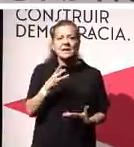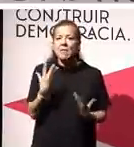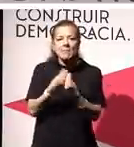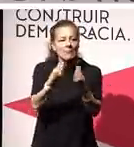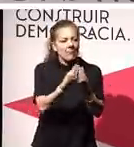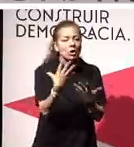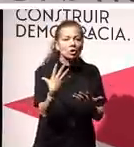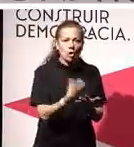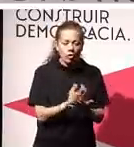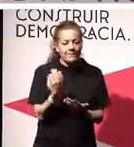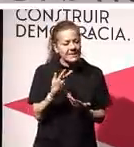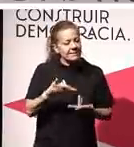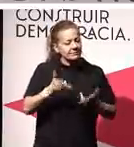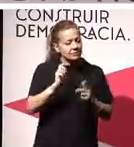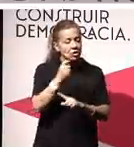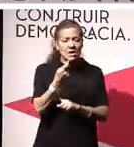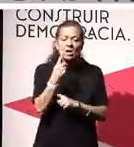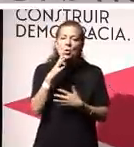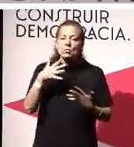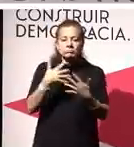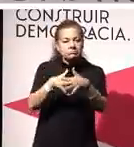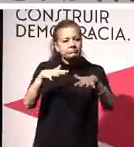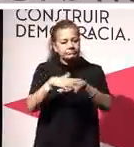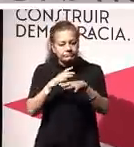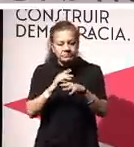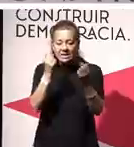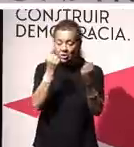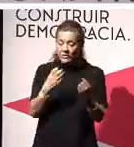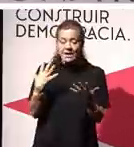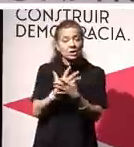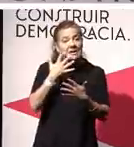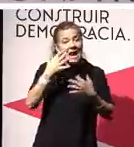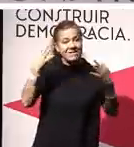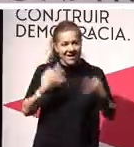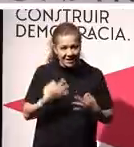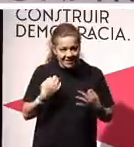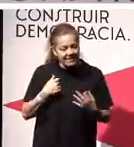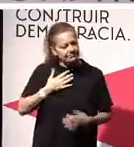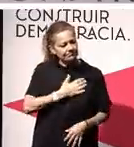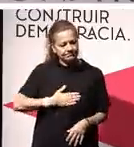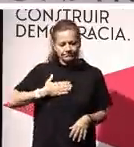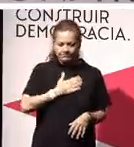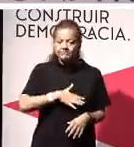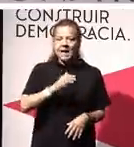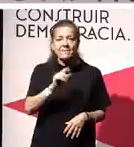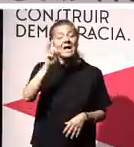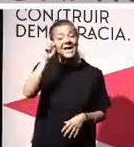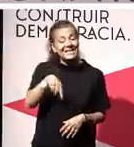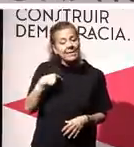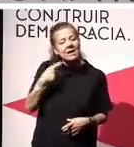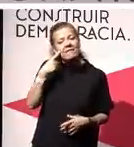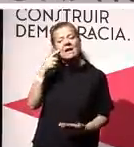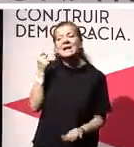mundo. Debe lograr un encaje institucional en el que todas las realidades territoriales se sientan cómodas y también hacer frente al